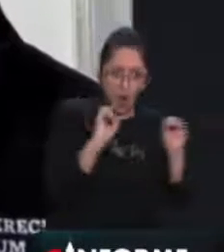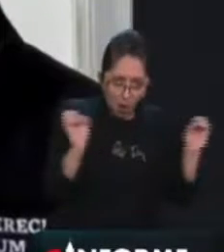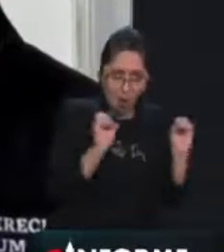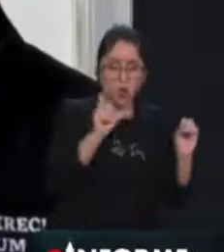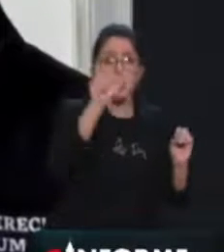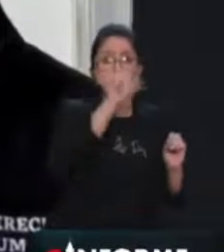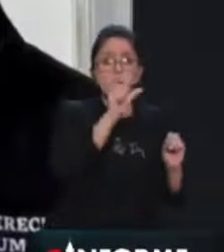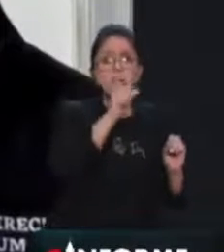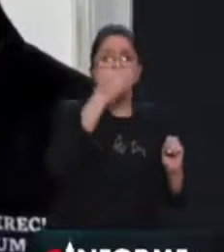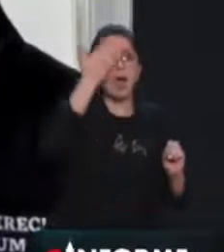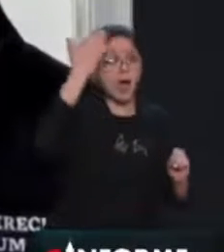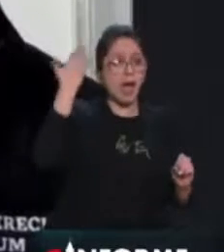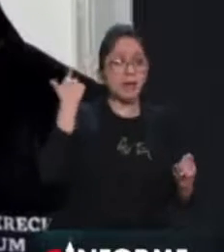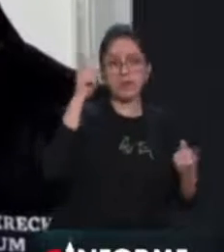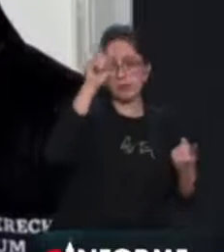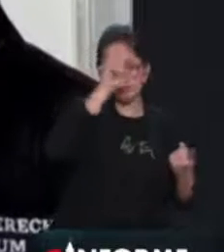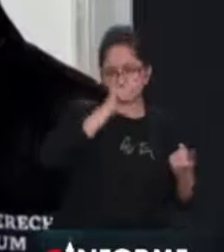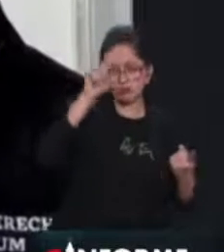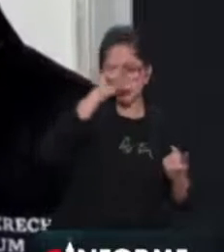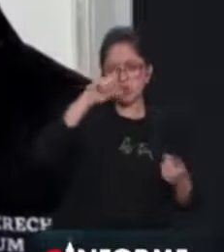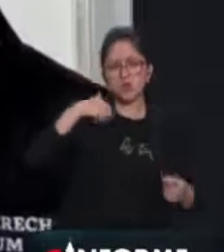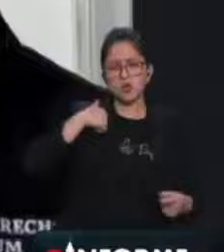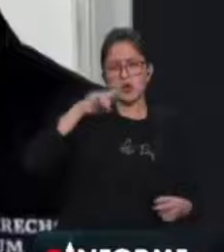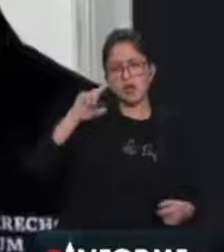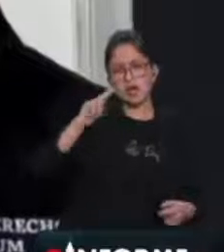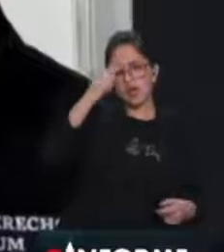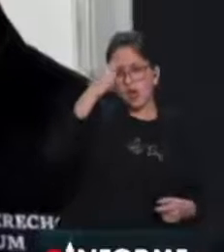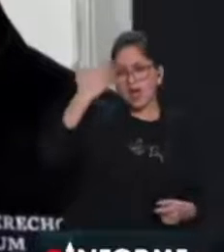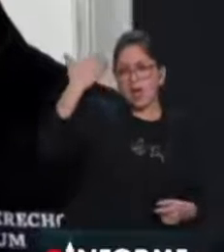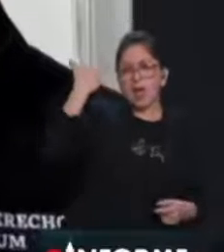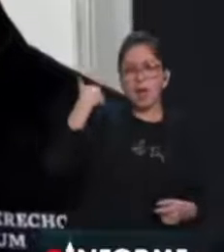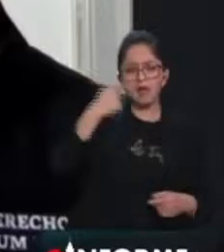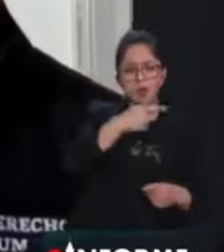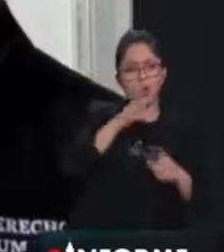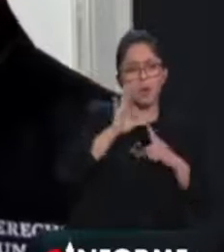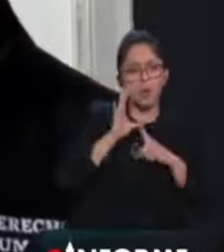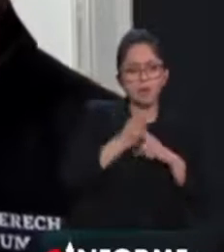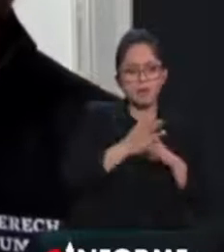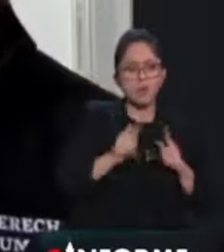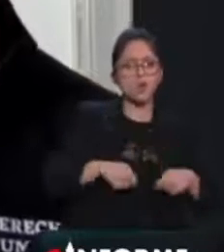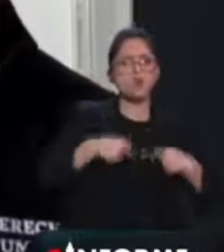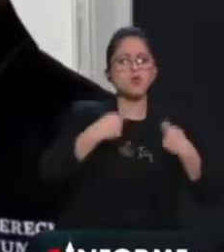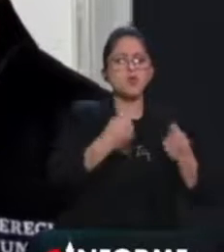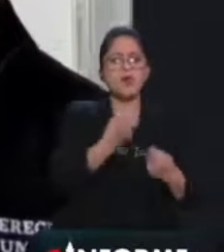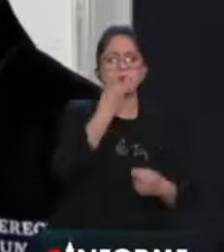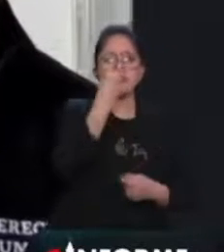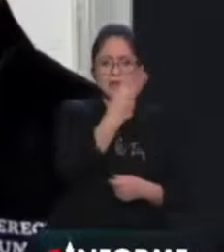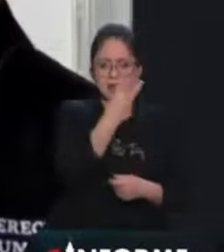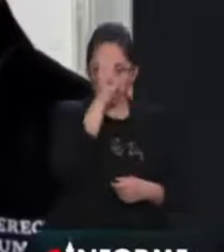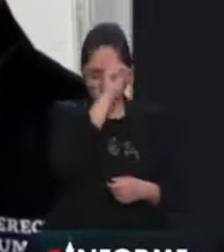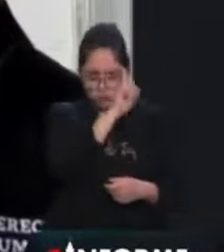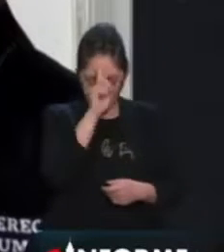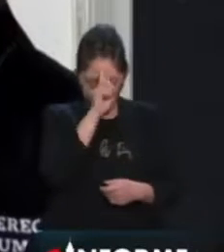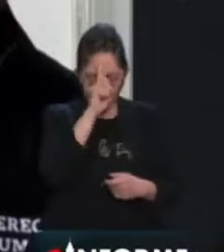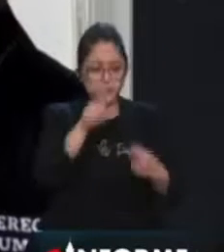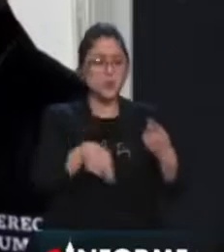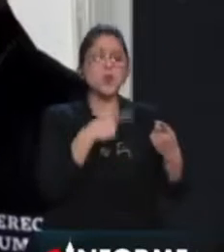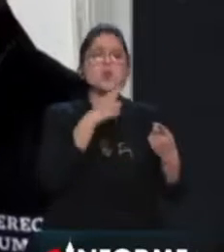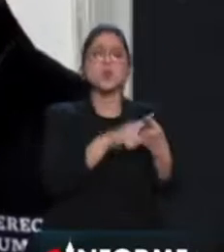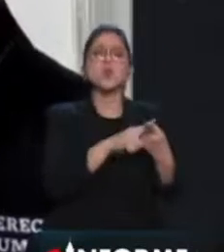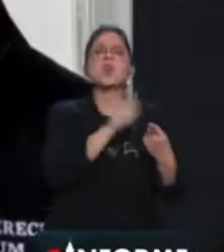recomendaciones anteriores. Hace 3 años emitió el comité 3 recomendaciones, me parece que por lo menos a México. Una tiene que ver con el